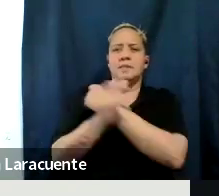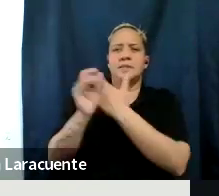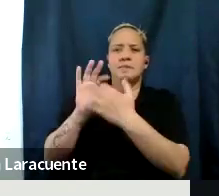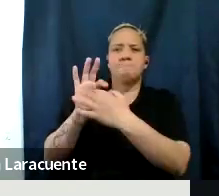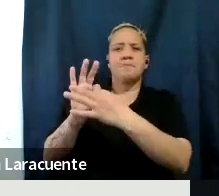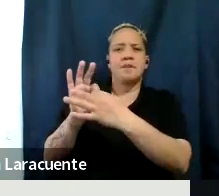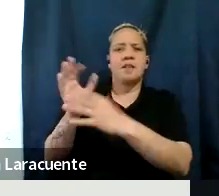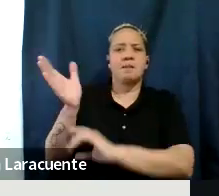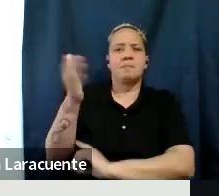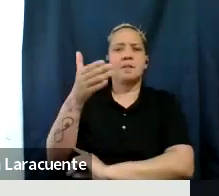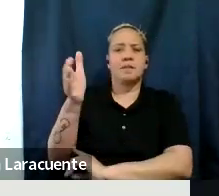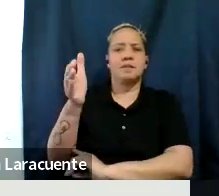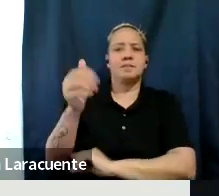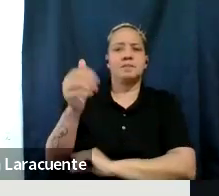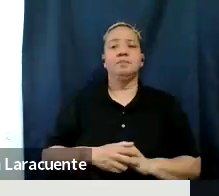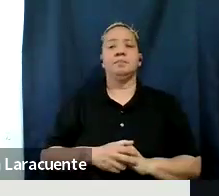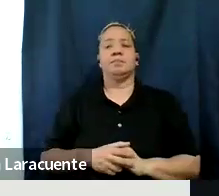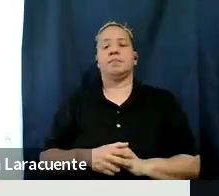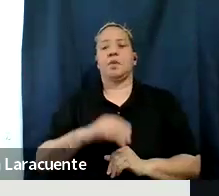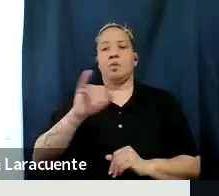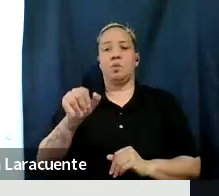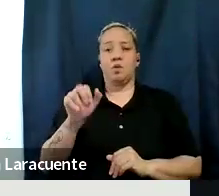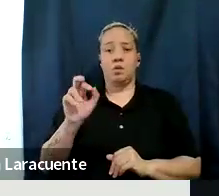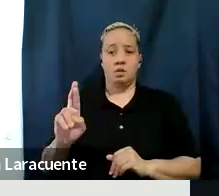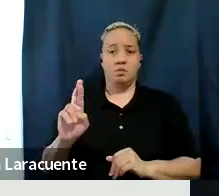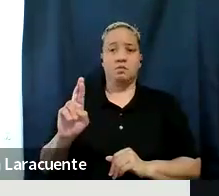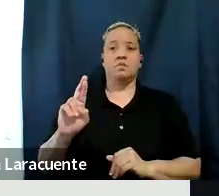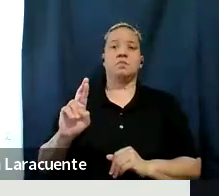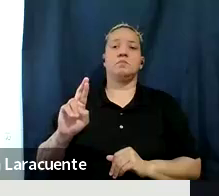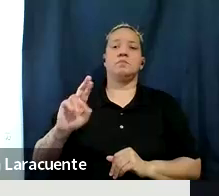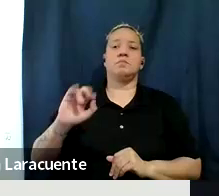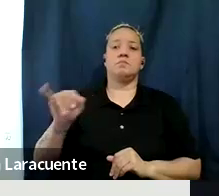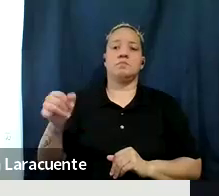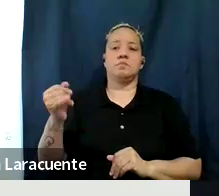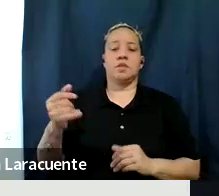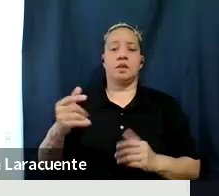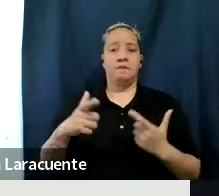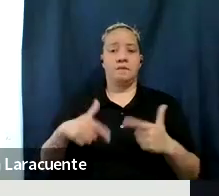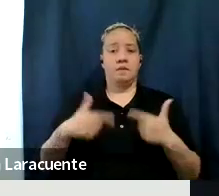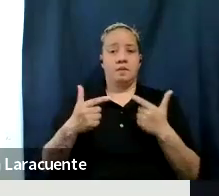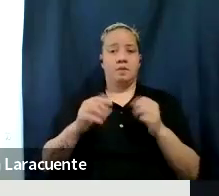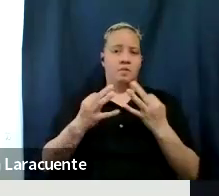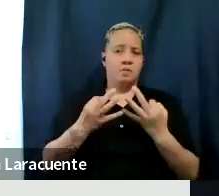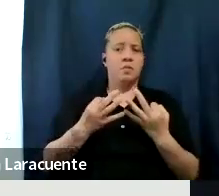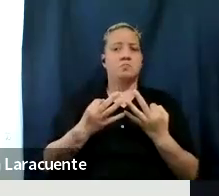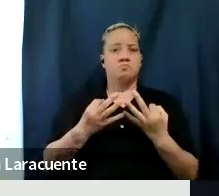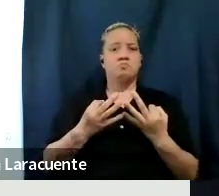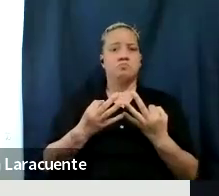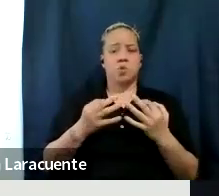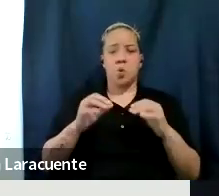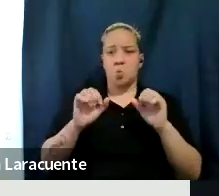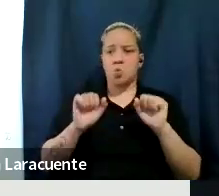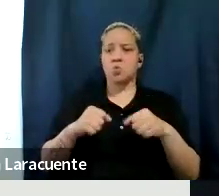banderas. Muy pronto, Juan Ramón Jiménez, que vivía en una familia, digamos, culta, con